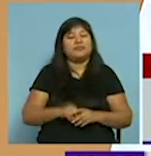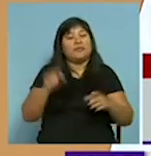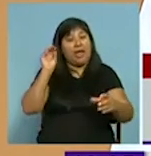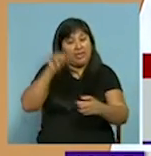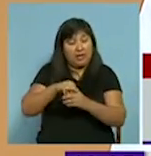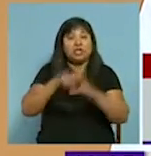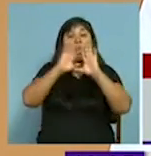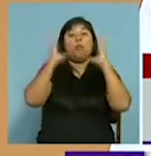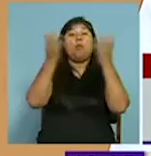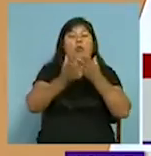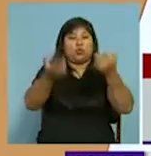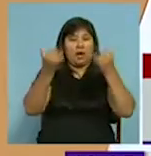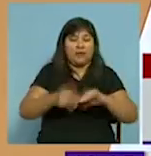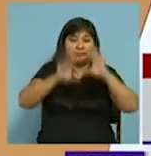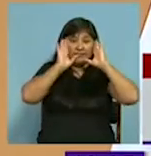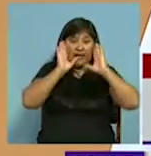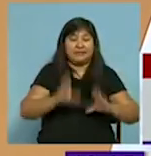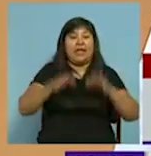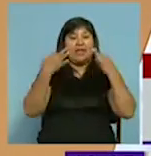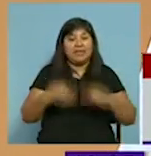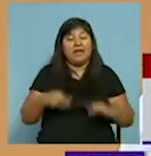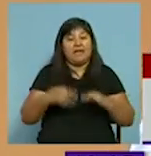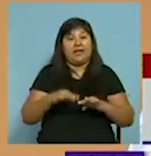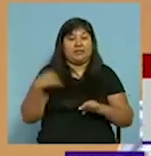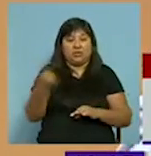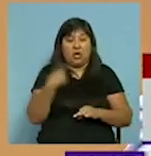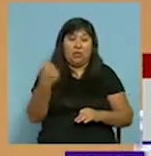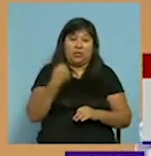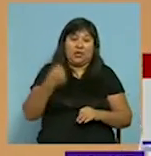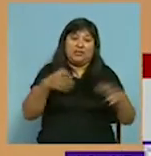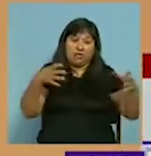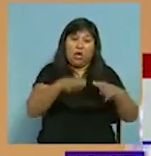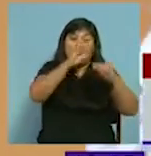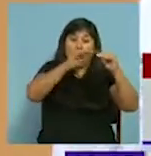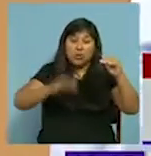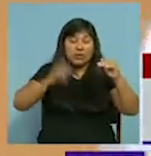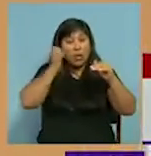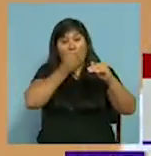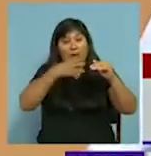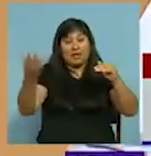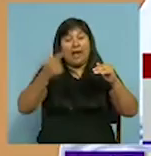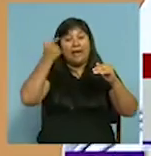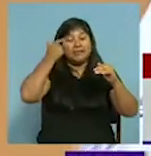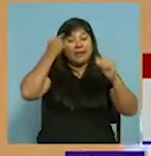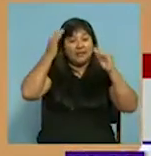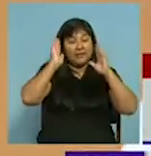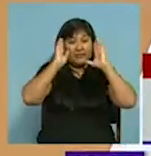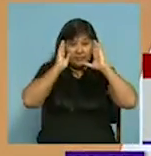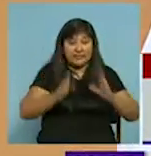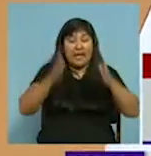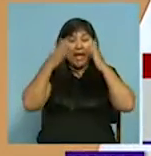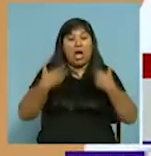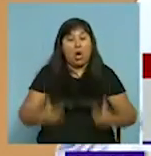que requiere de una tensión muy importante en todos los niveles niveles al nivel psicológico a nivel nutricional